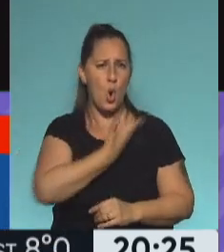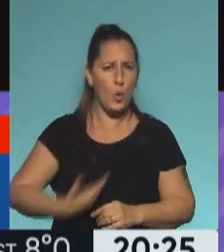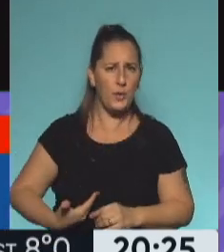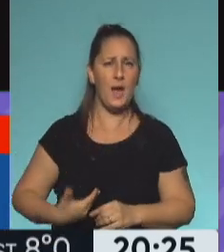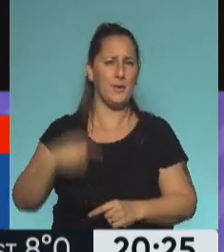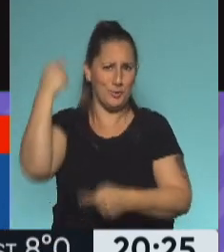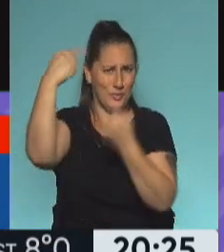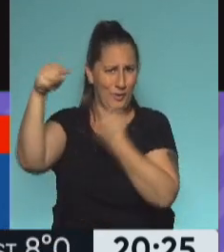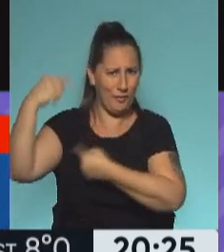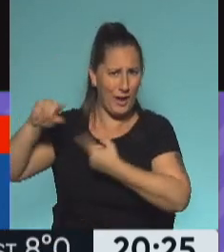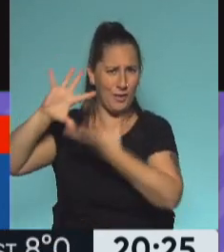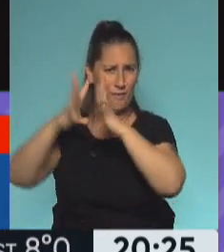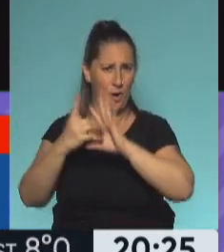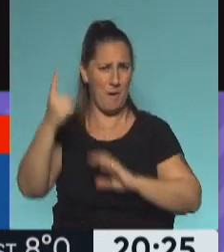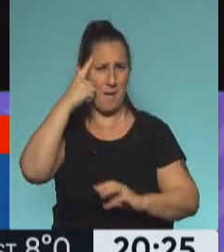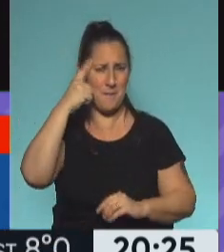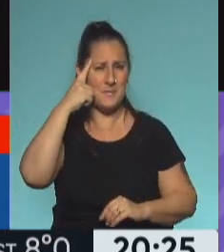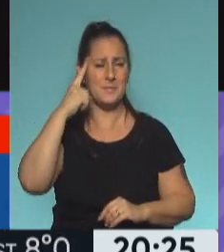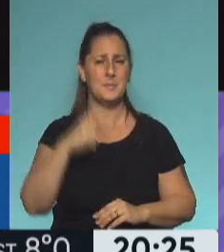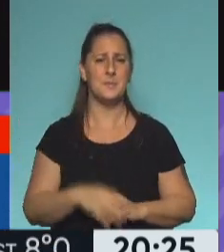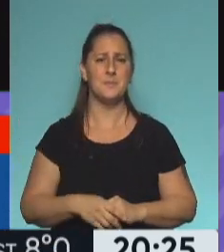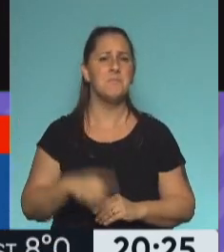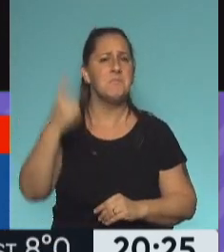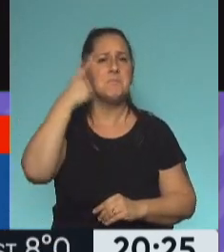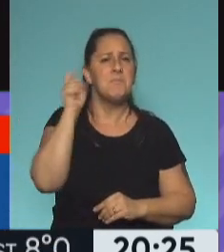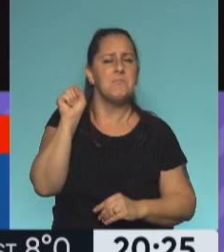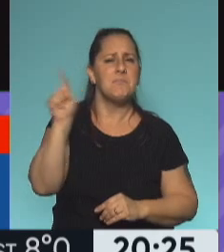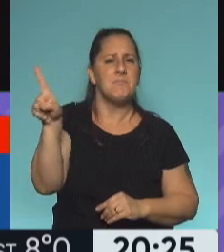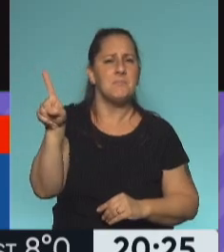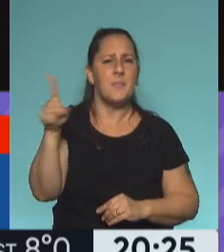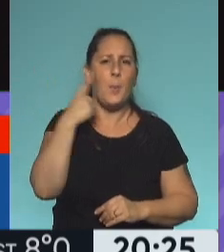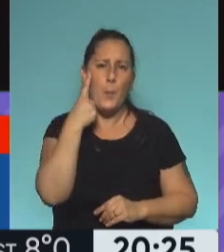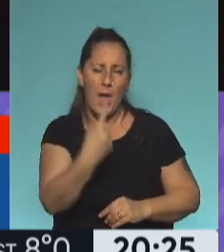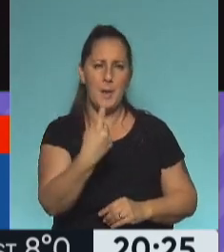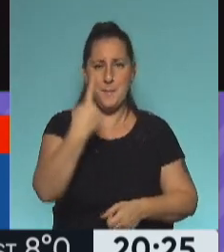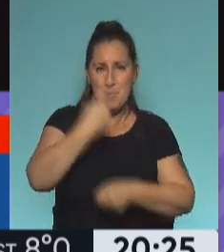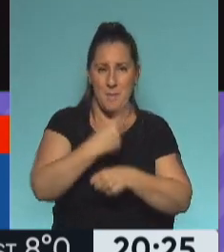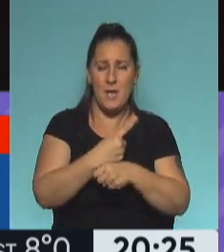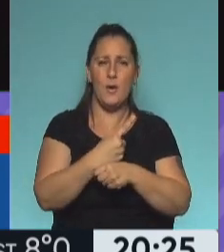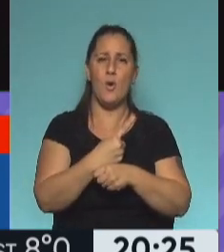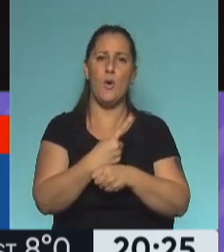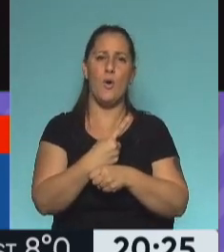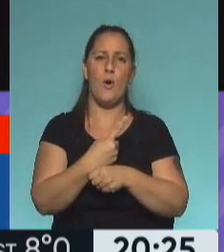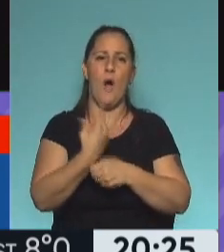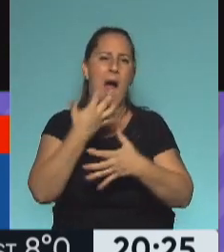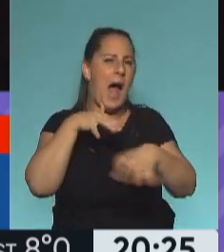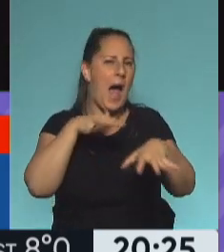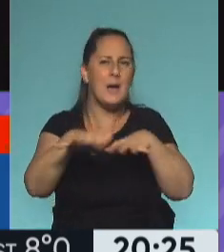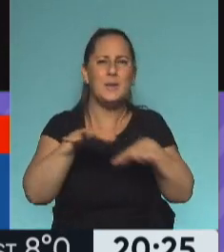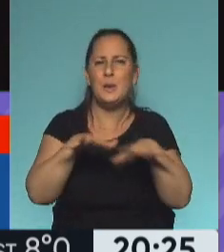regímenes completamente diferentes Es verdad. que consistieron en ver cuáles son las